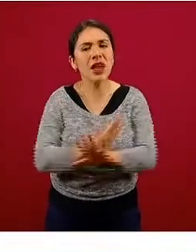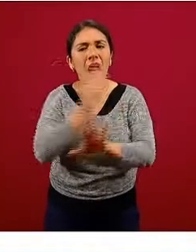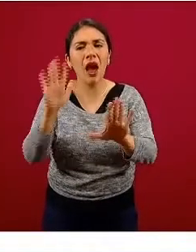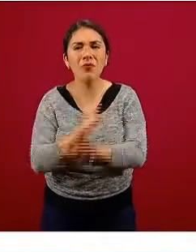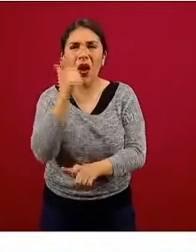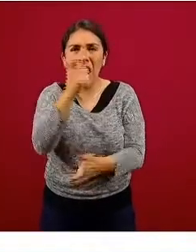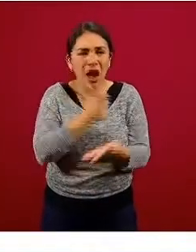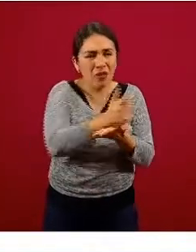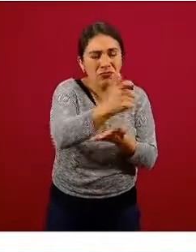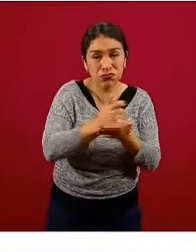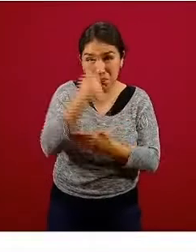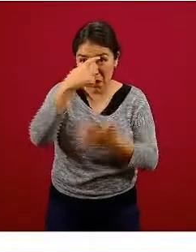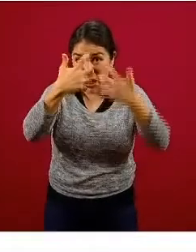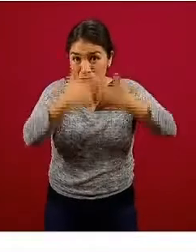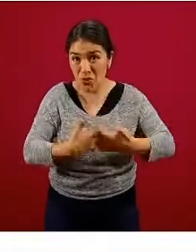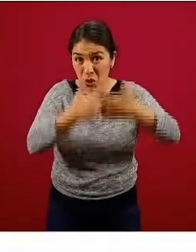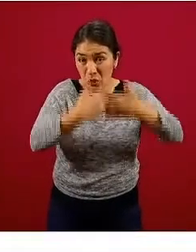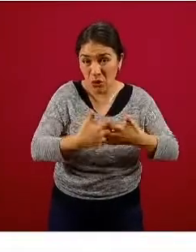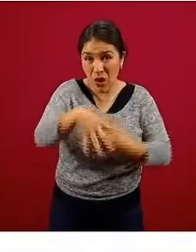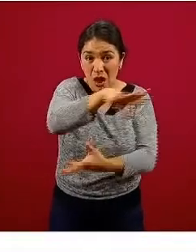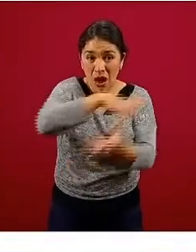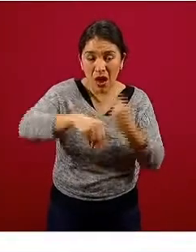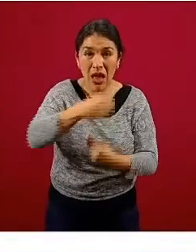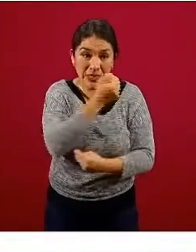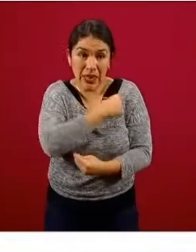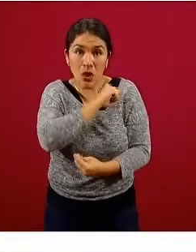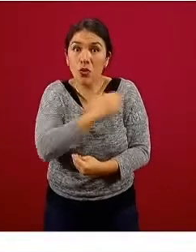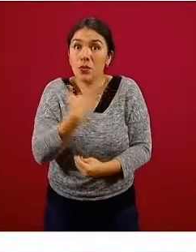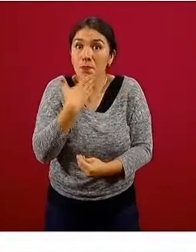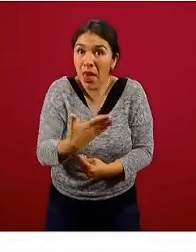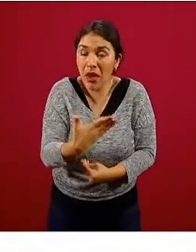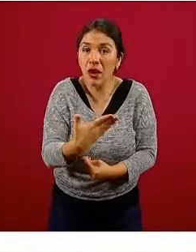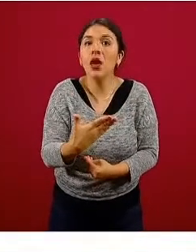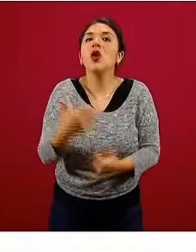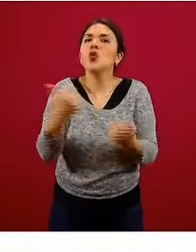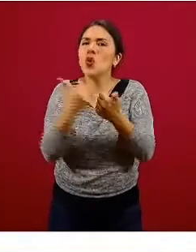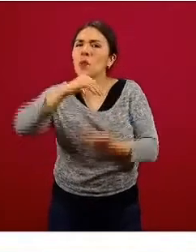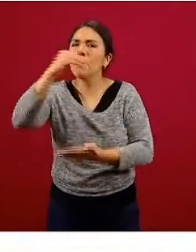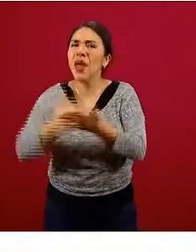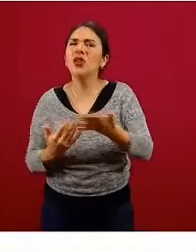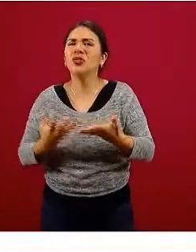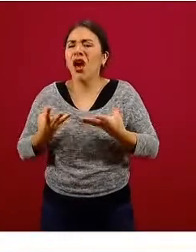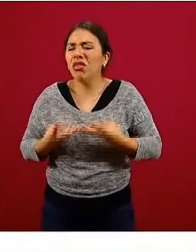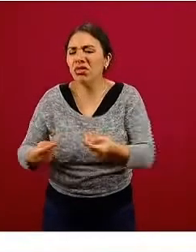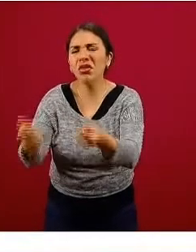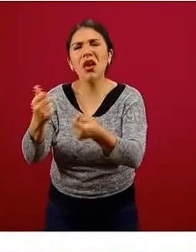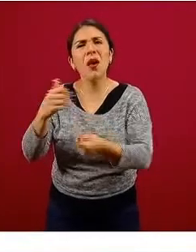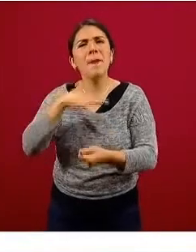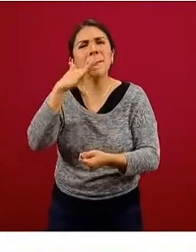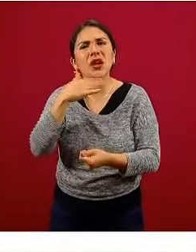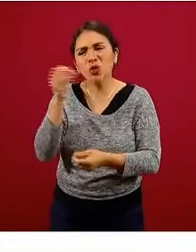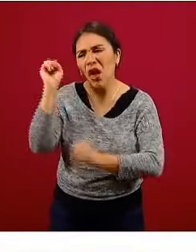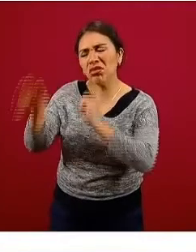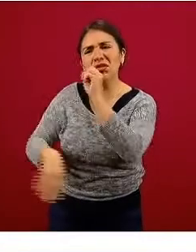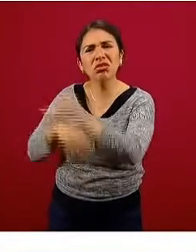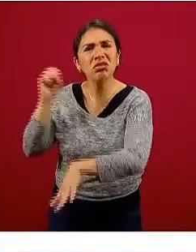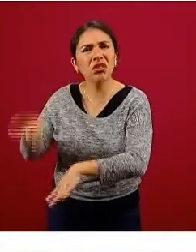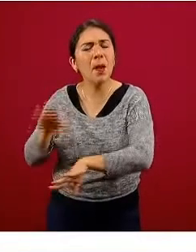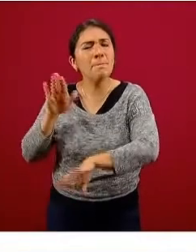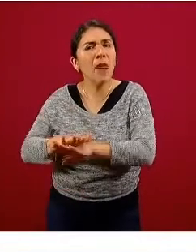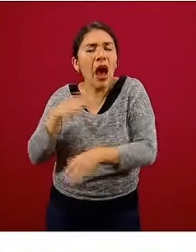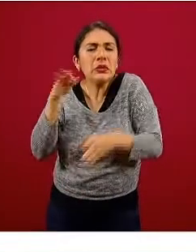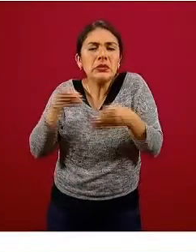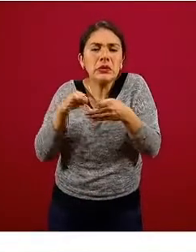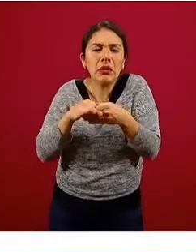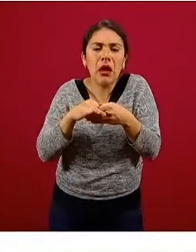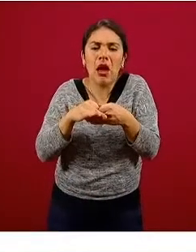subsidios agrícolas a la producción de alimentos saludables, reducir el desperdicio de alimentos a lo largo de la cadena. Desperdiciamos